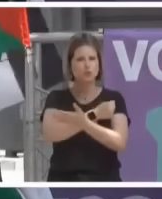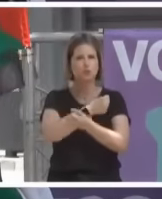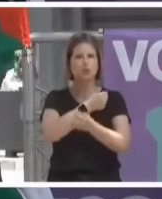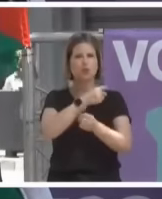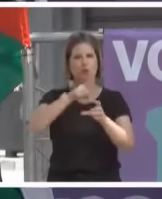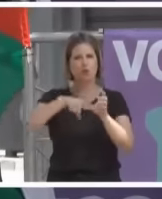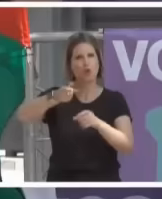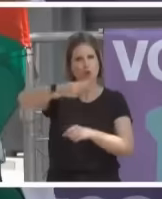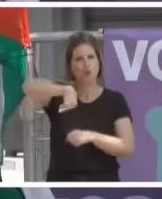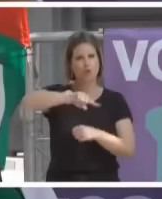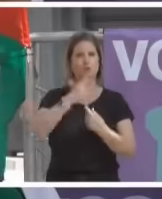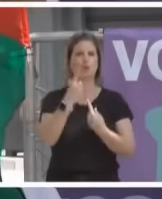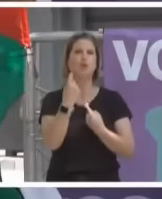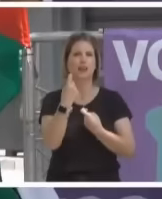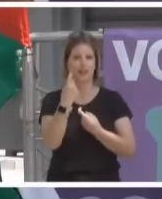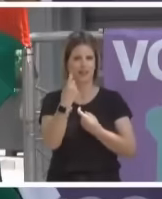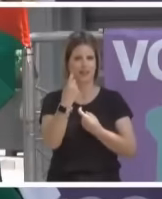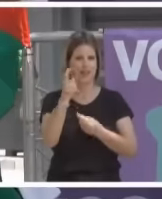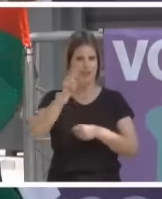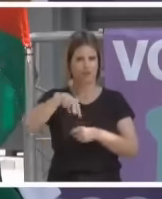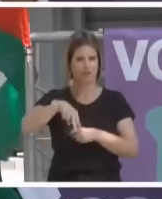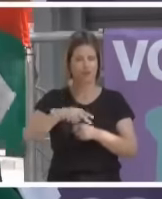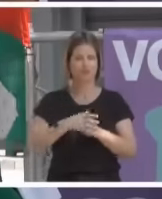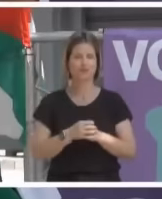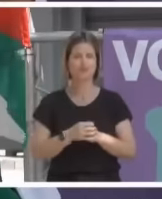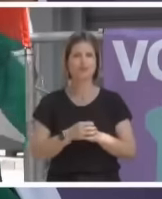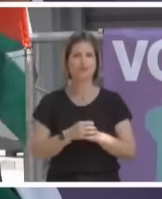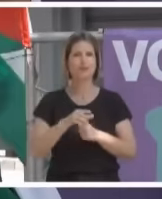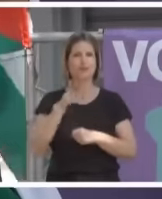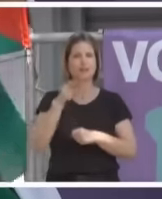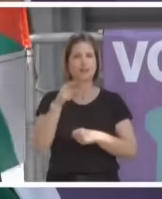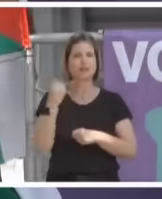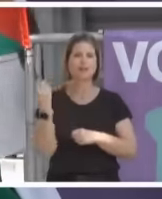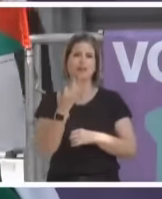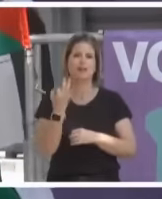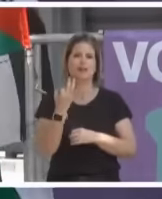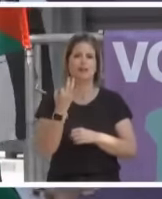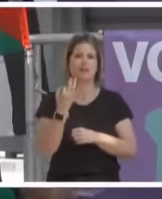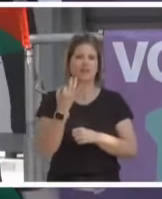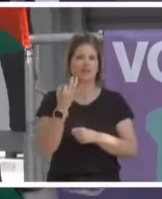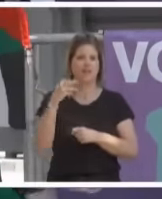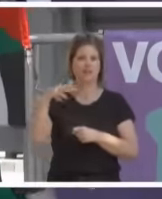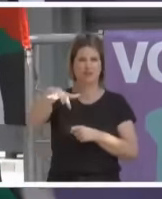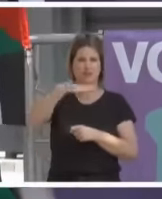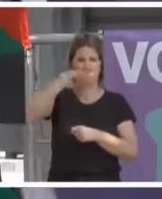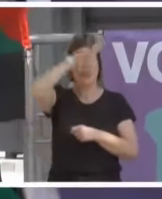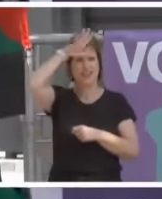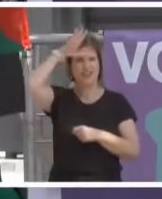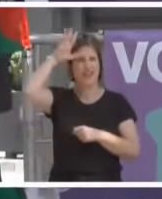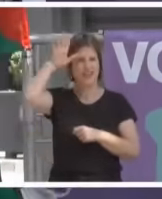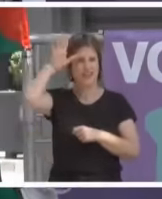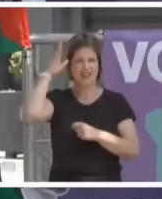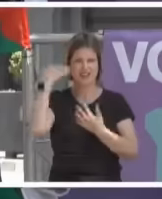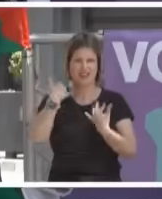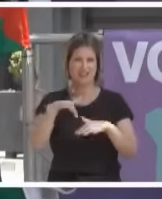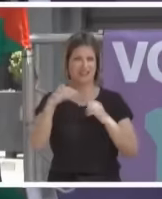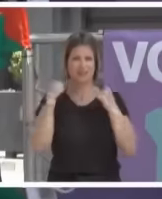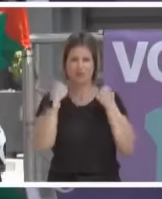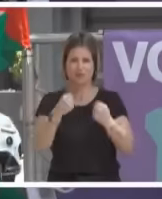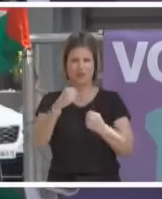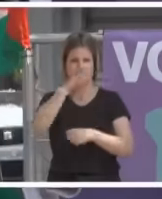son necesarios. Ustedes son necesarios. Eso tiene que estar más caliente que la matrícula de un cohete, esa zona de ahí.